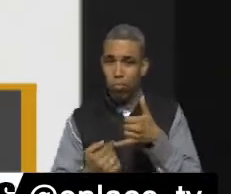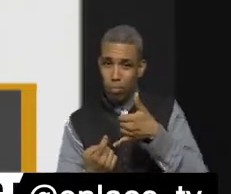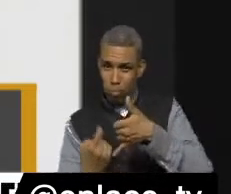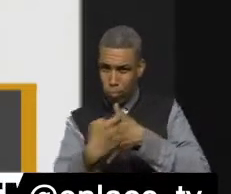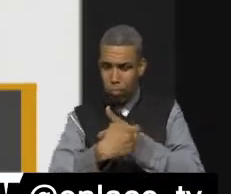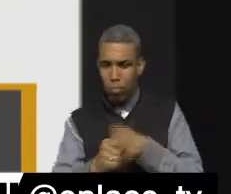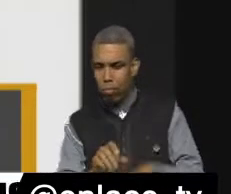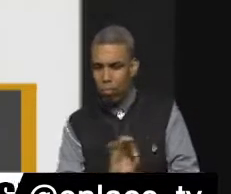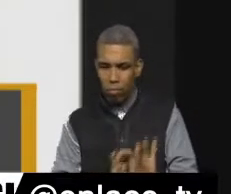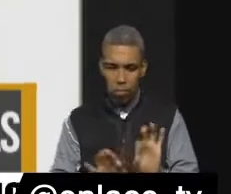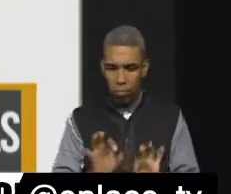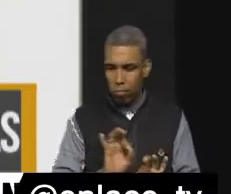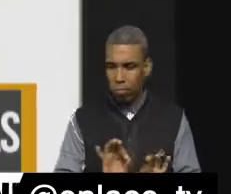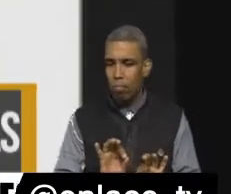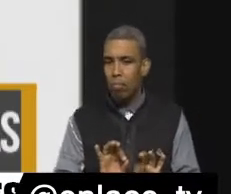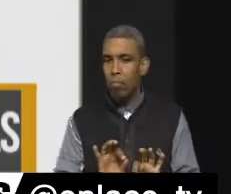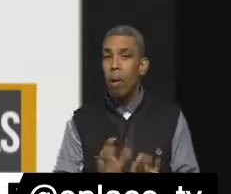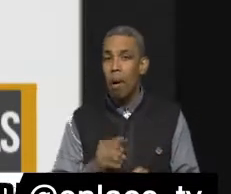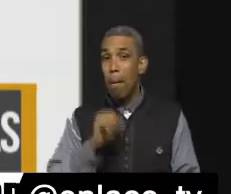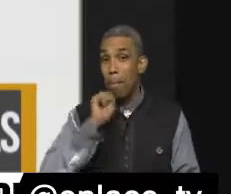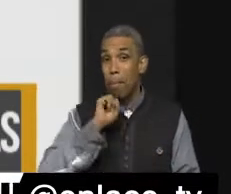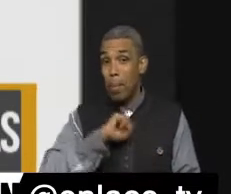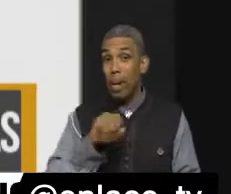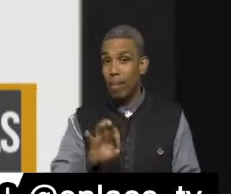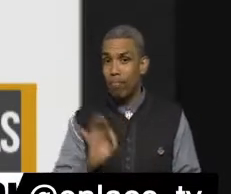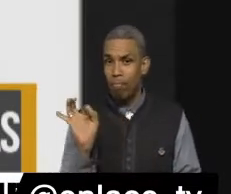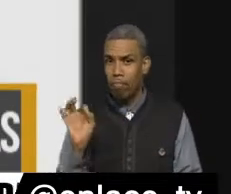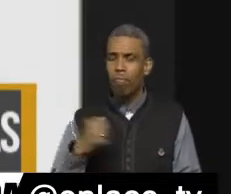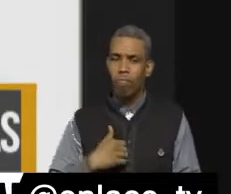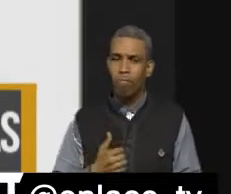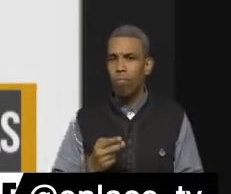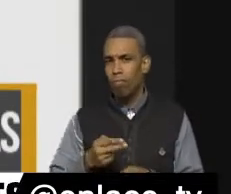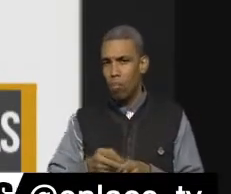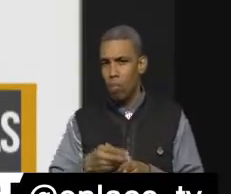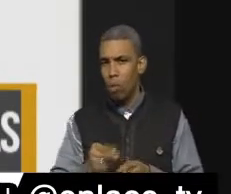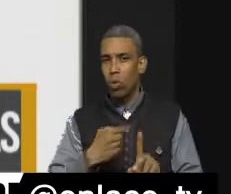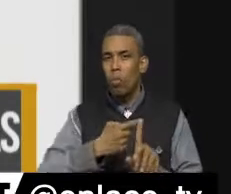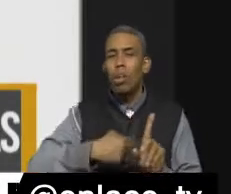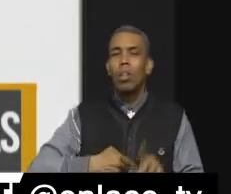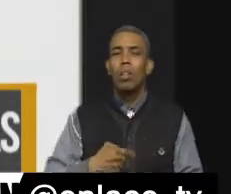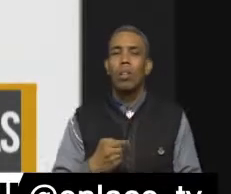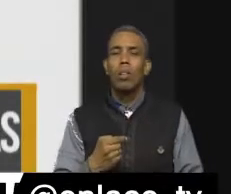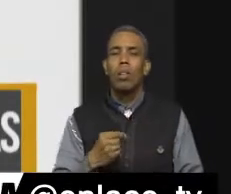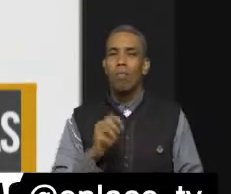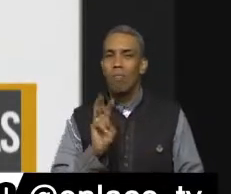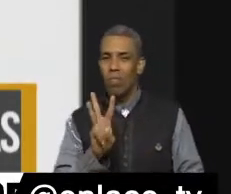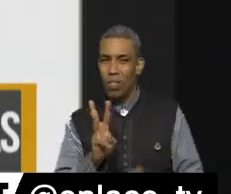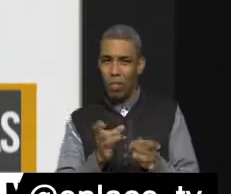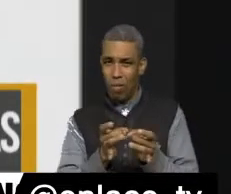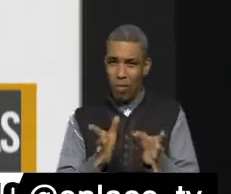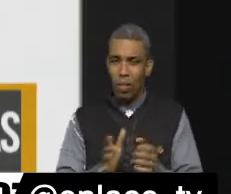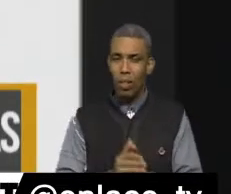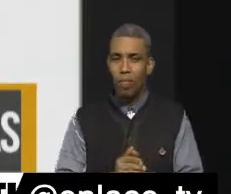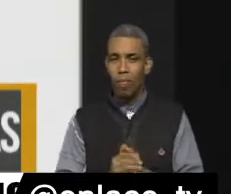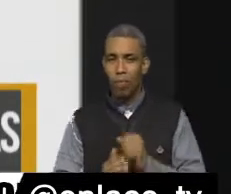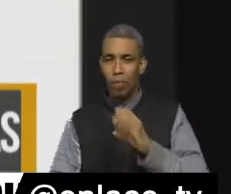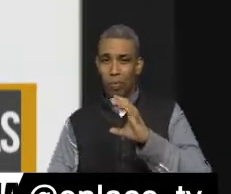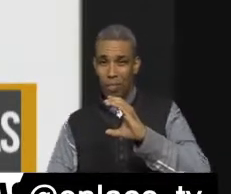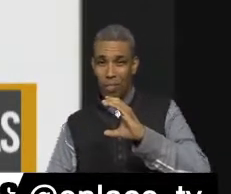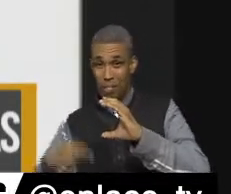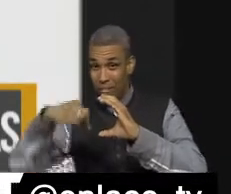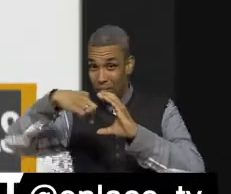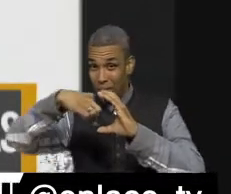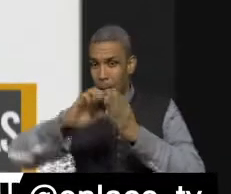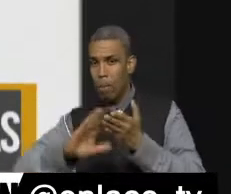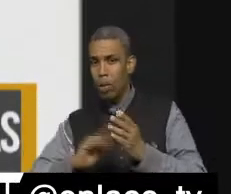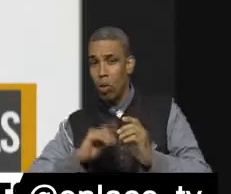trabajo participativo el próximo 3 de noviembre en las instalaciones del Centro Comercial San